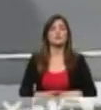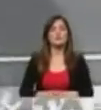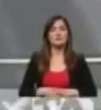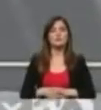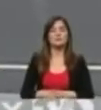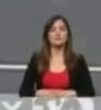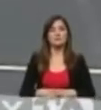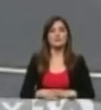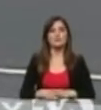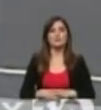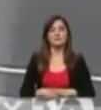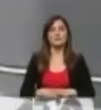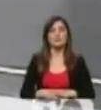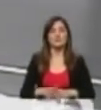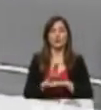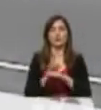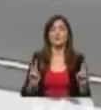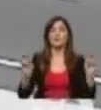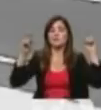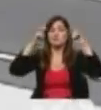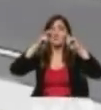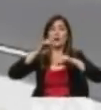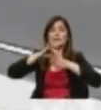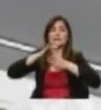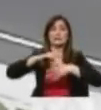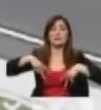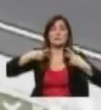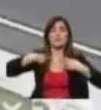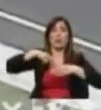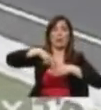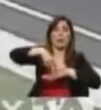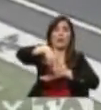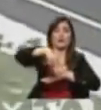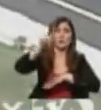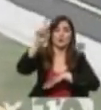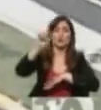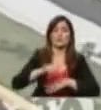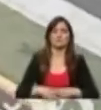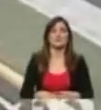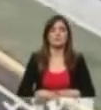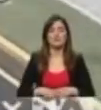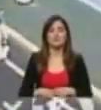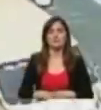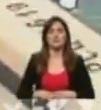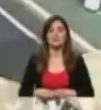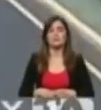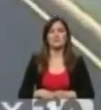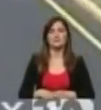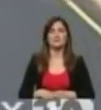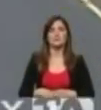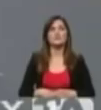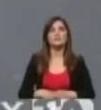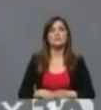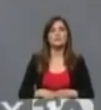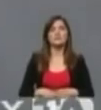puentes, el cual le sugerimos por favor utilizar y no arriesgar su vida en esa vía completamente rápida. Como vemos a esta hora de la mañana,